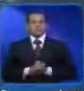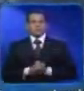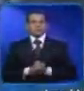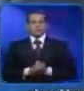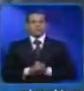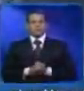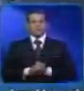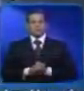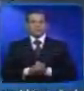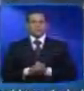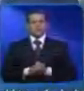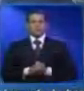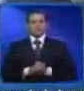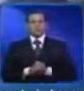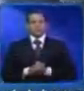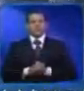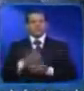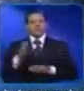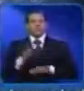Porque